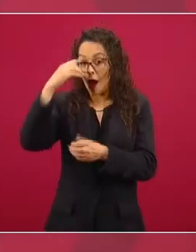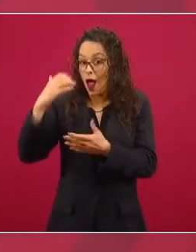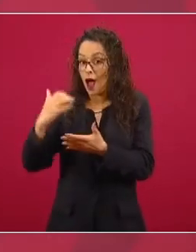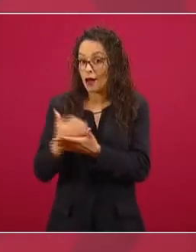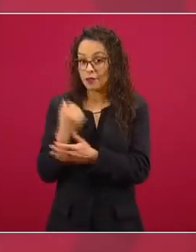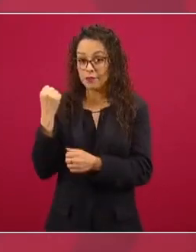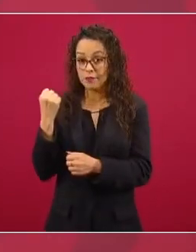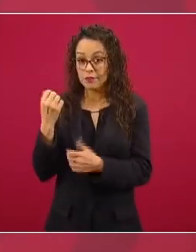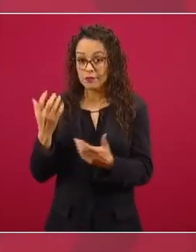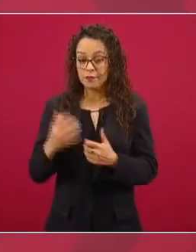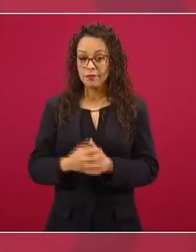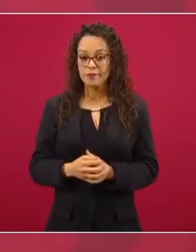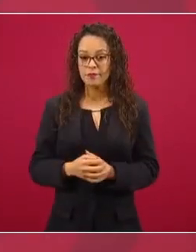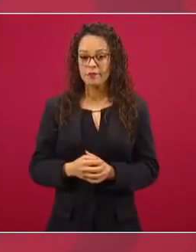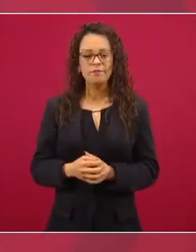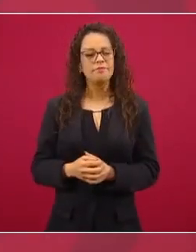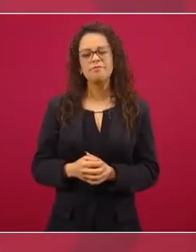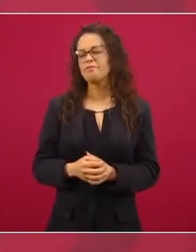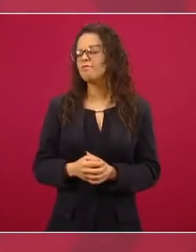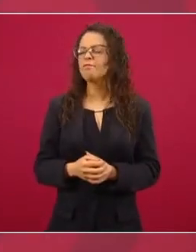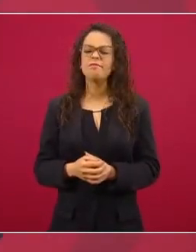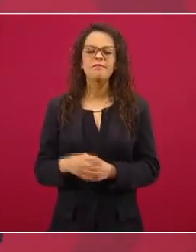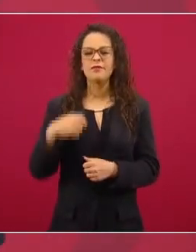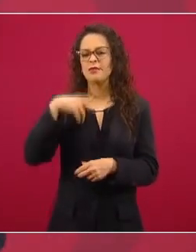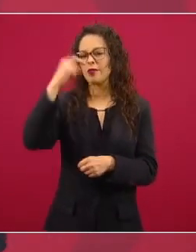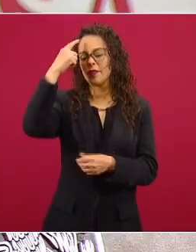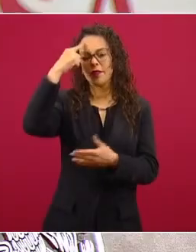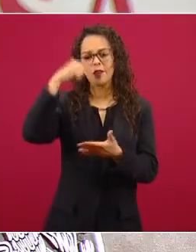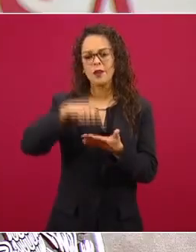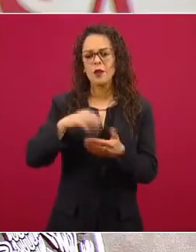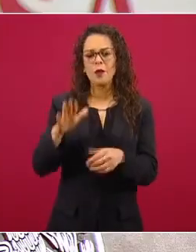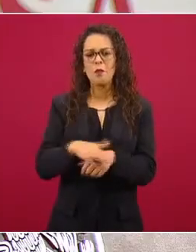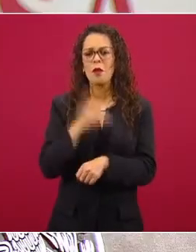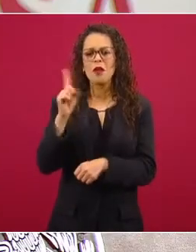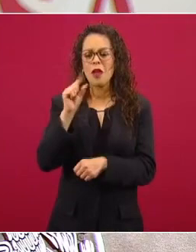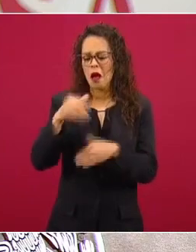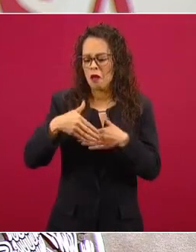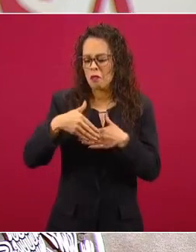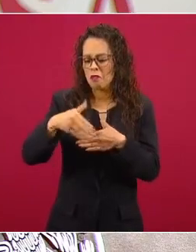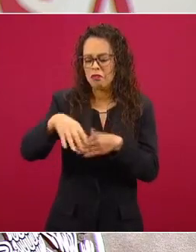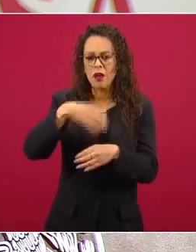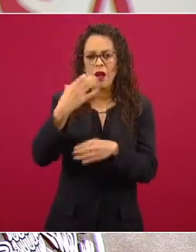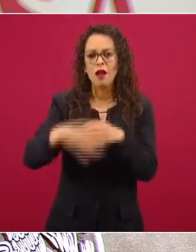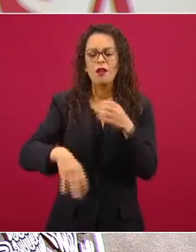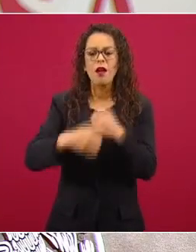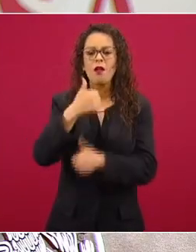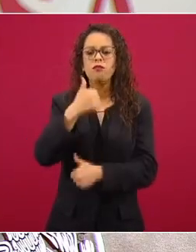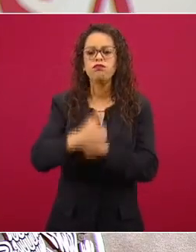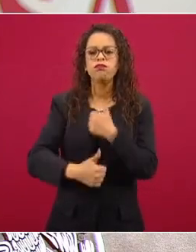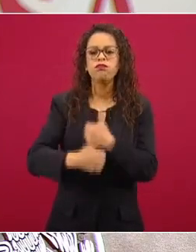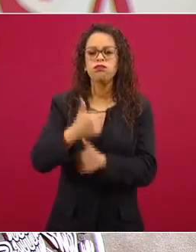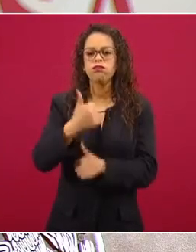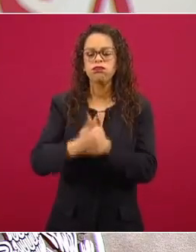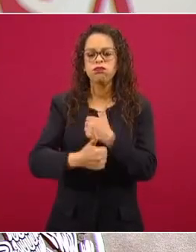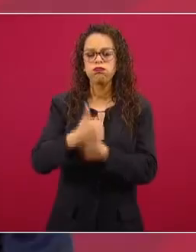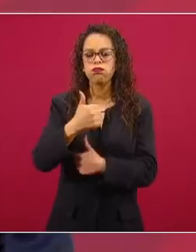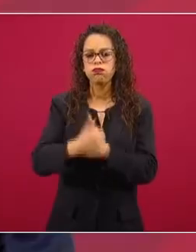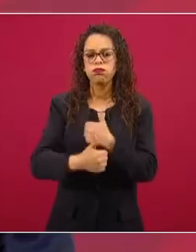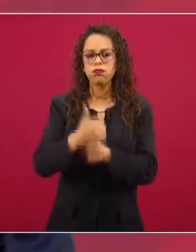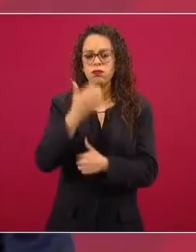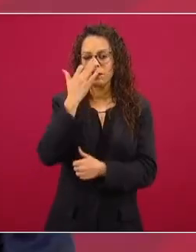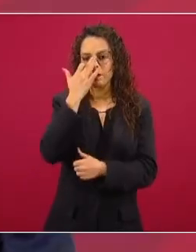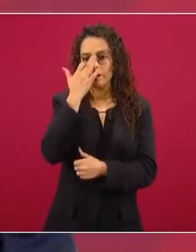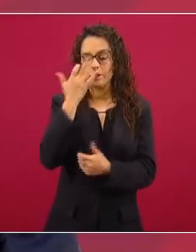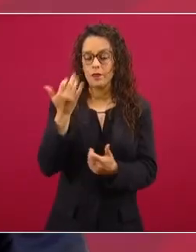no, porque ya está por finalizar la campaña y porque